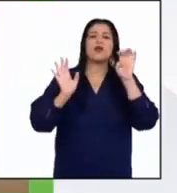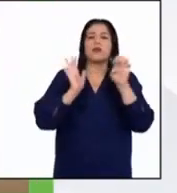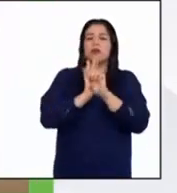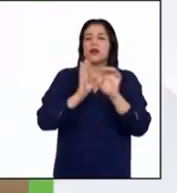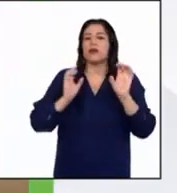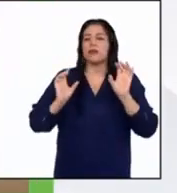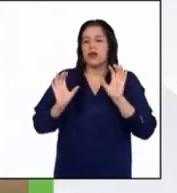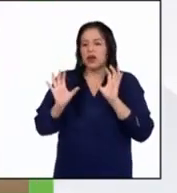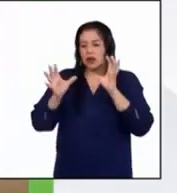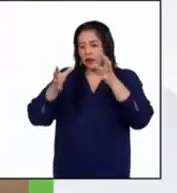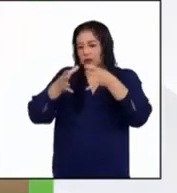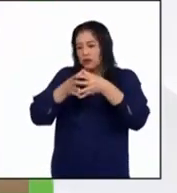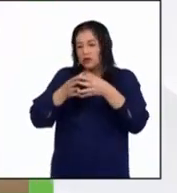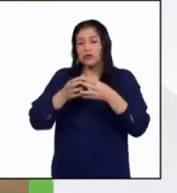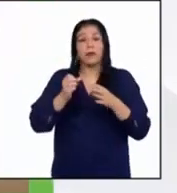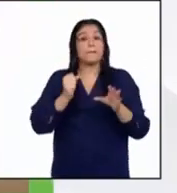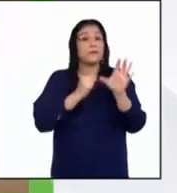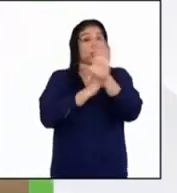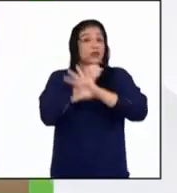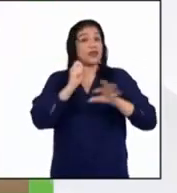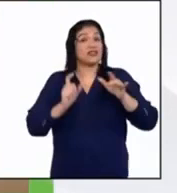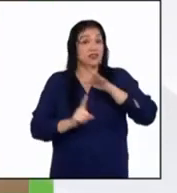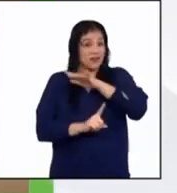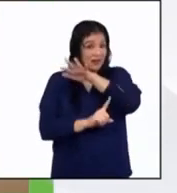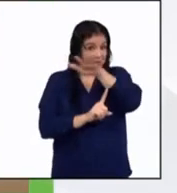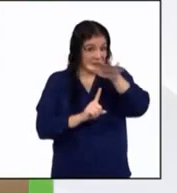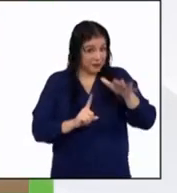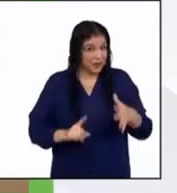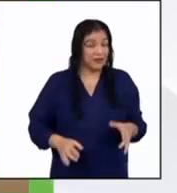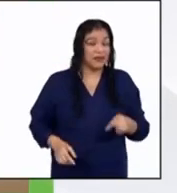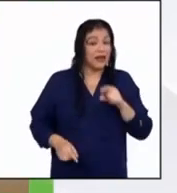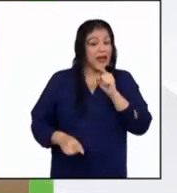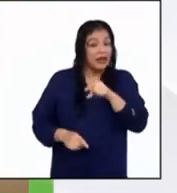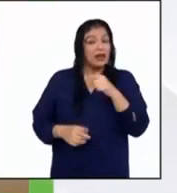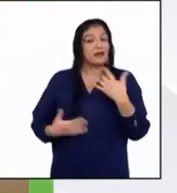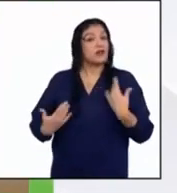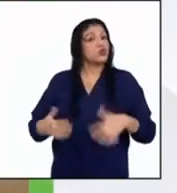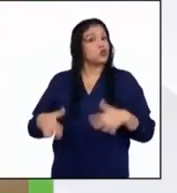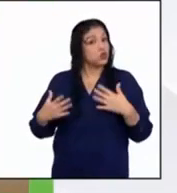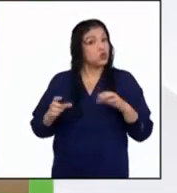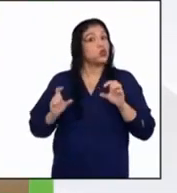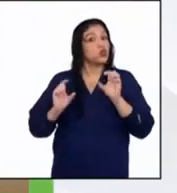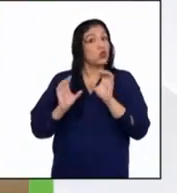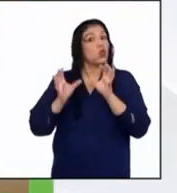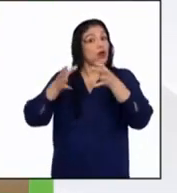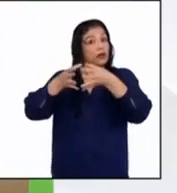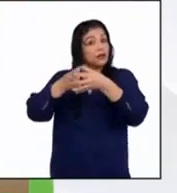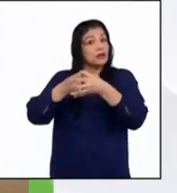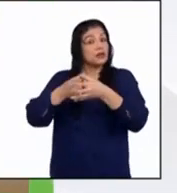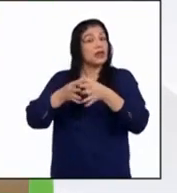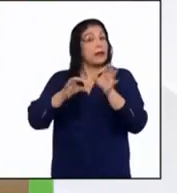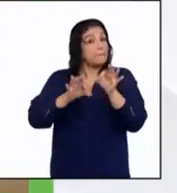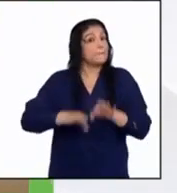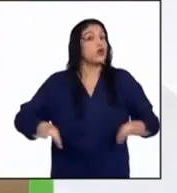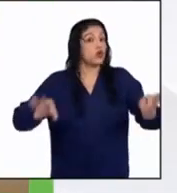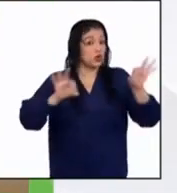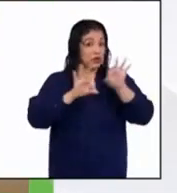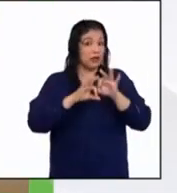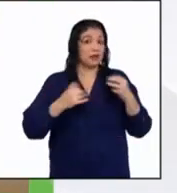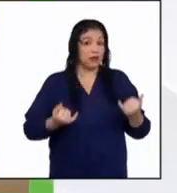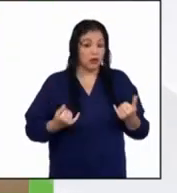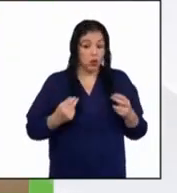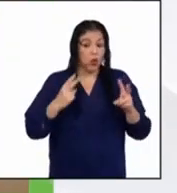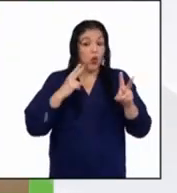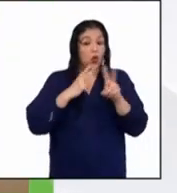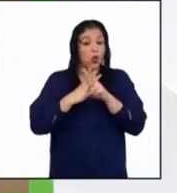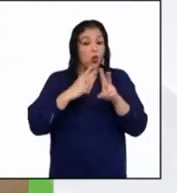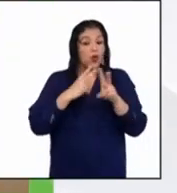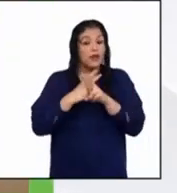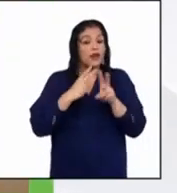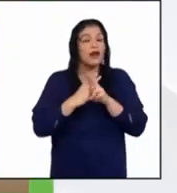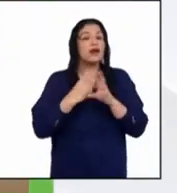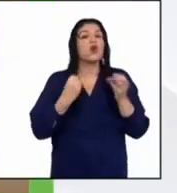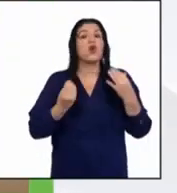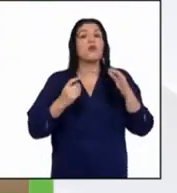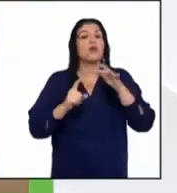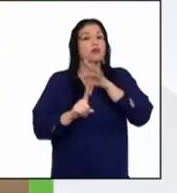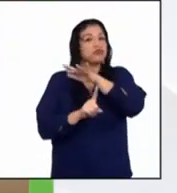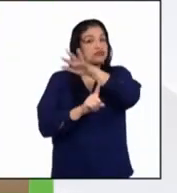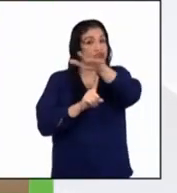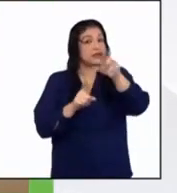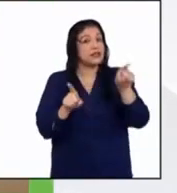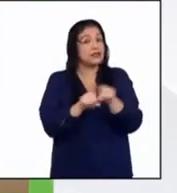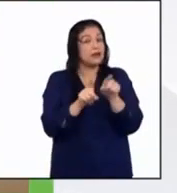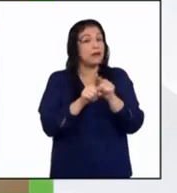Comité Medioambiental, un espacio tan importante el día de hoy con el cuidado del medio ambiente y el